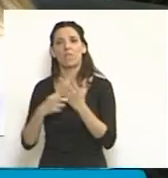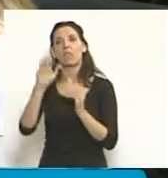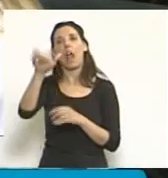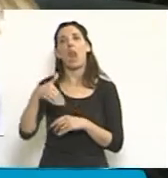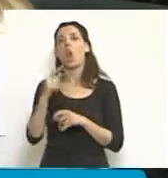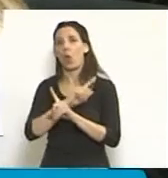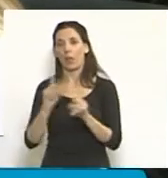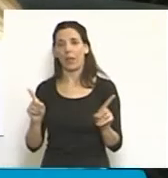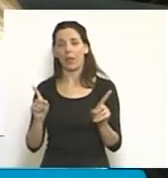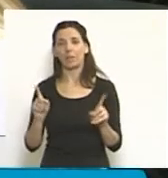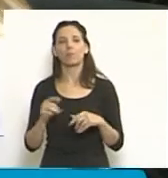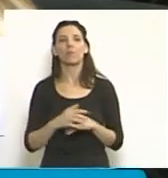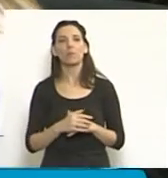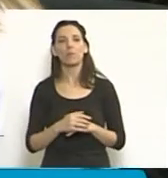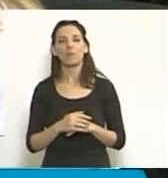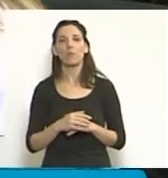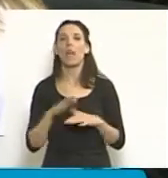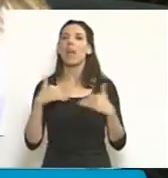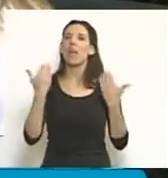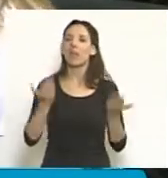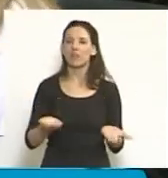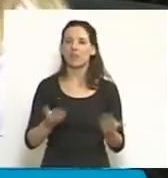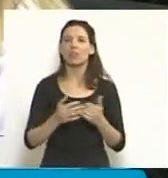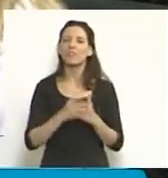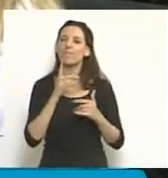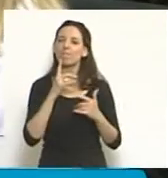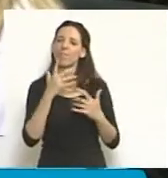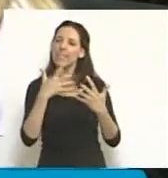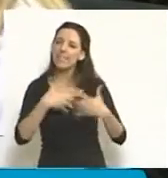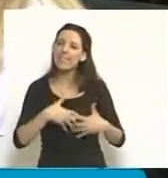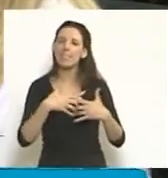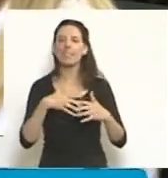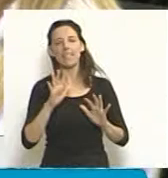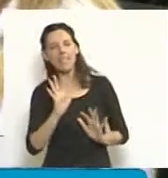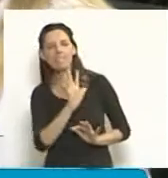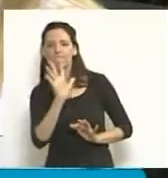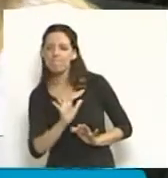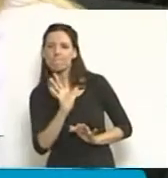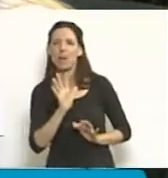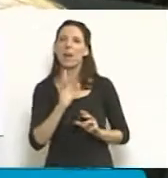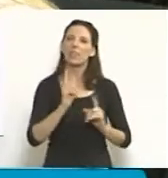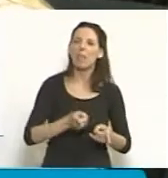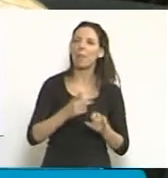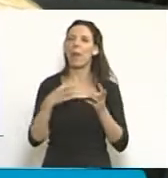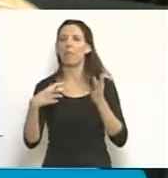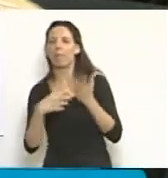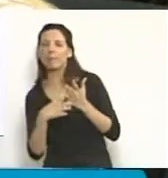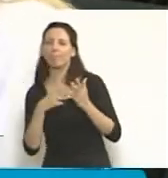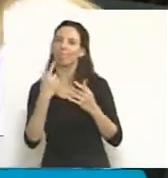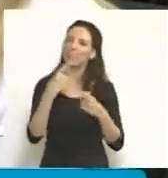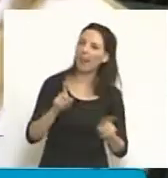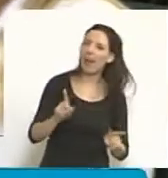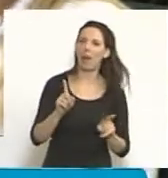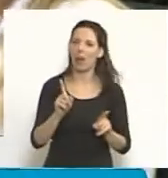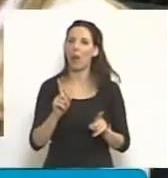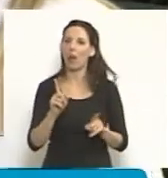La manipulación permanente de todo el sistema, la designación de fiscales ad hoc. Bueno, también de un plumazo todo esto se ha